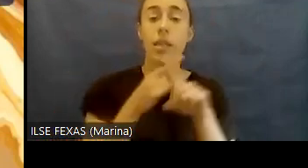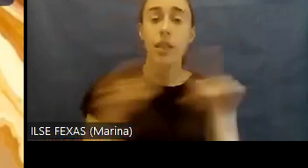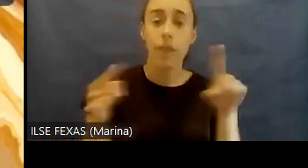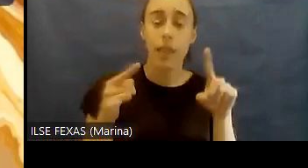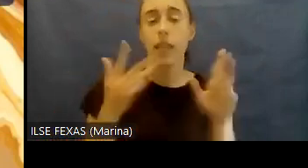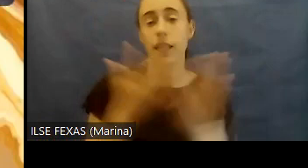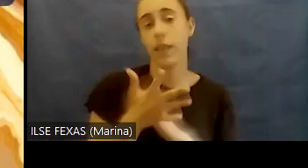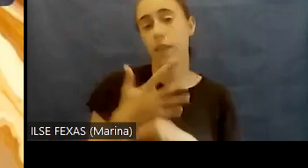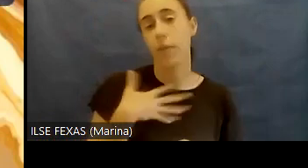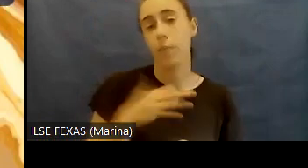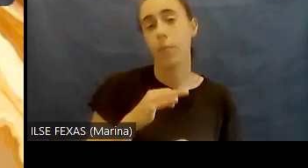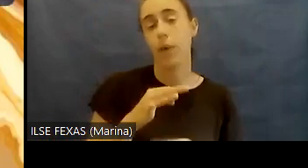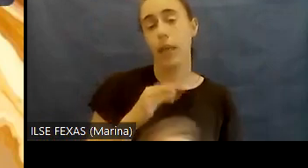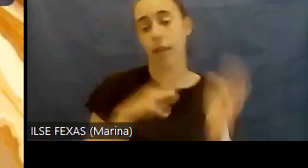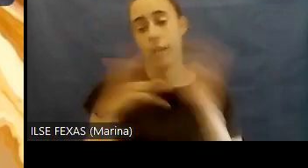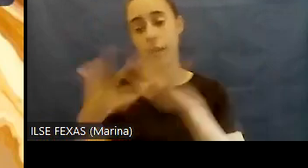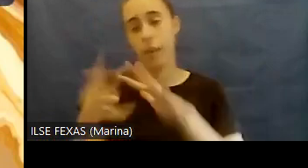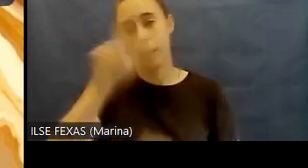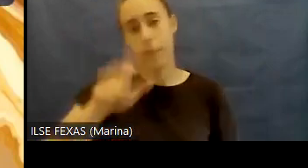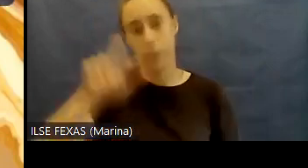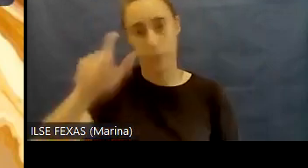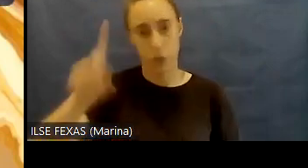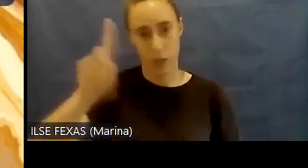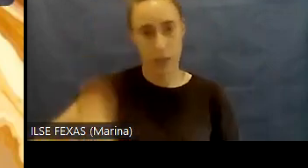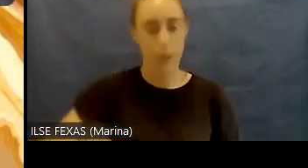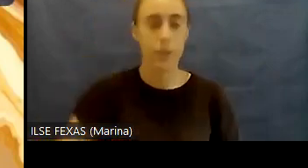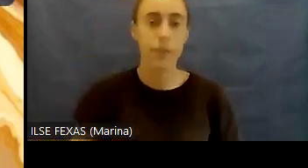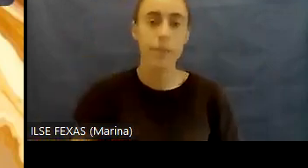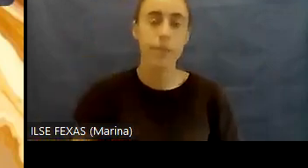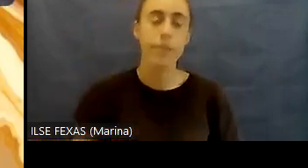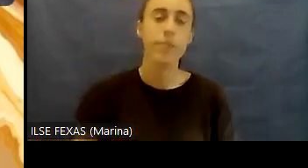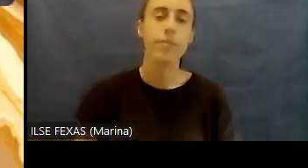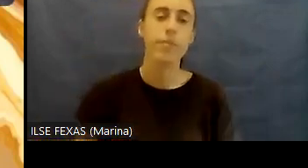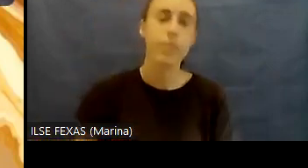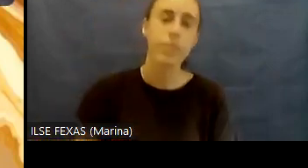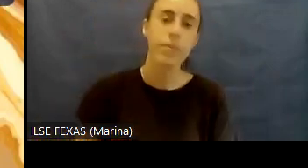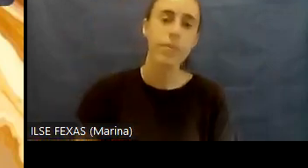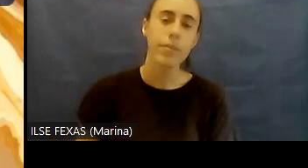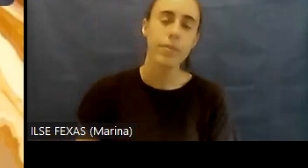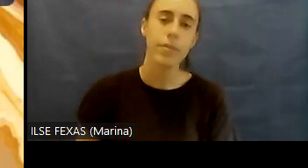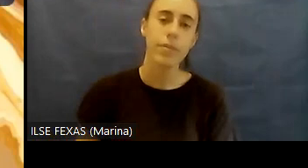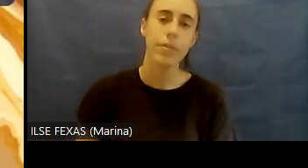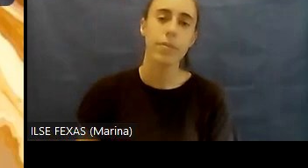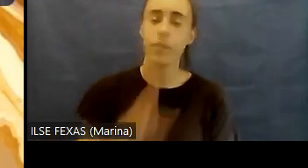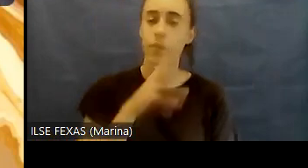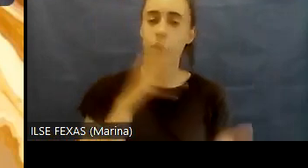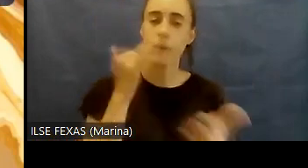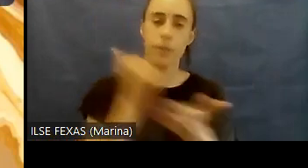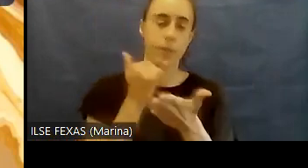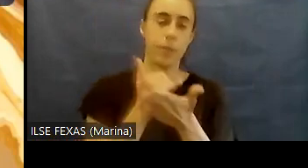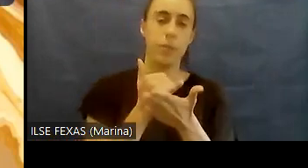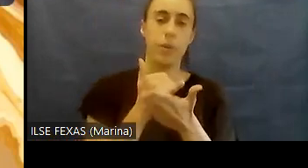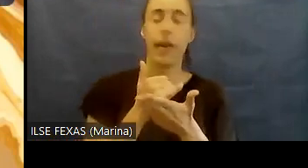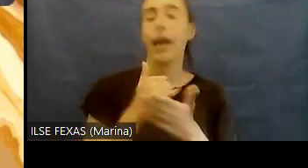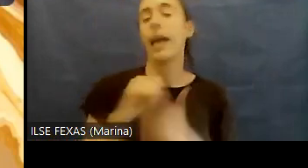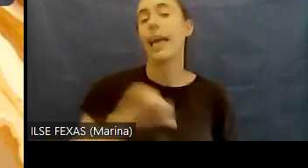también podríamos deducir, ¿eh? Faltaría verlo en un ensayo clínico como tal, pero se